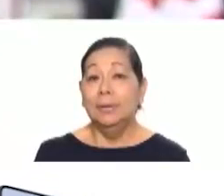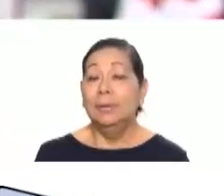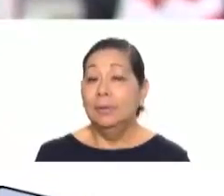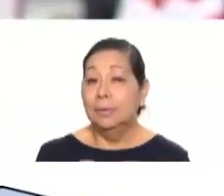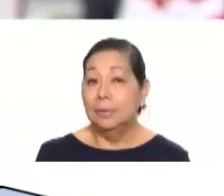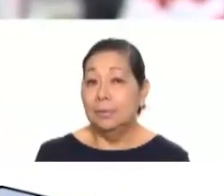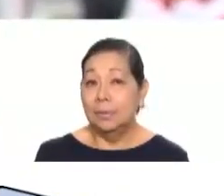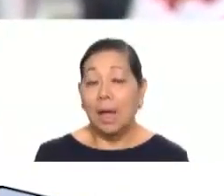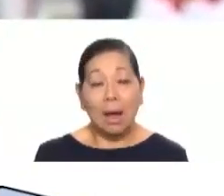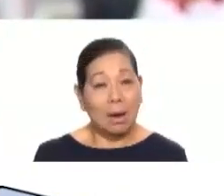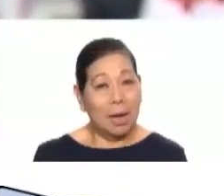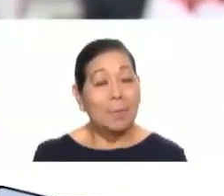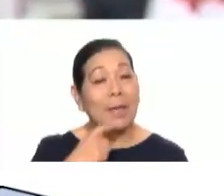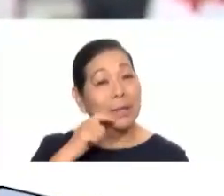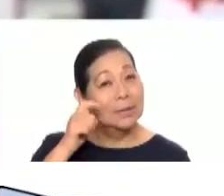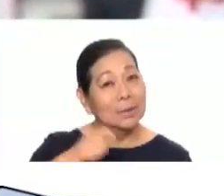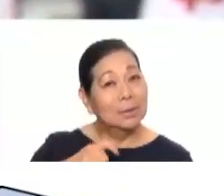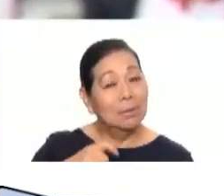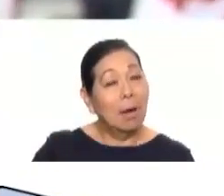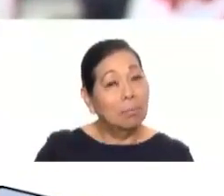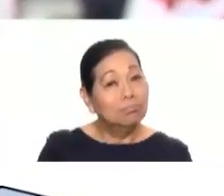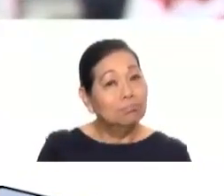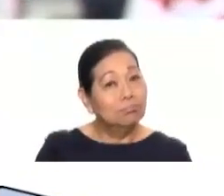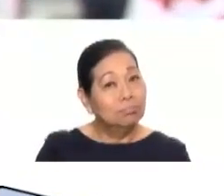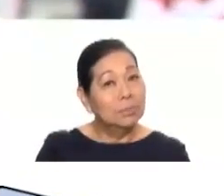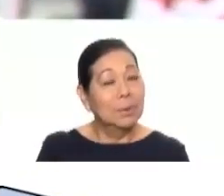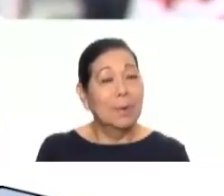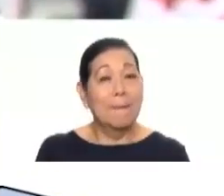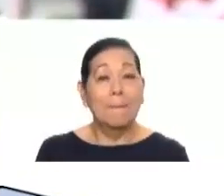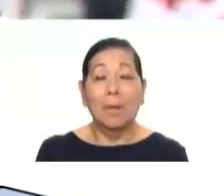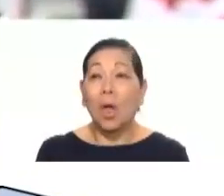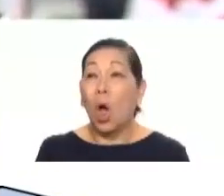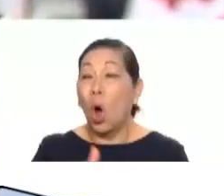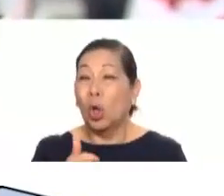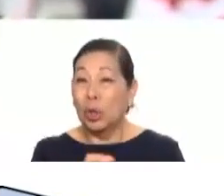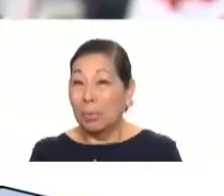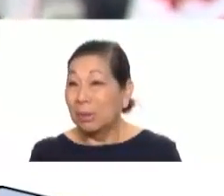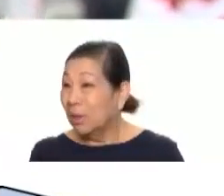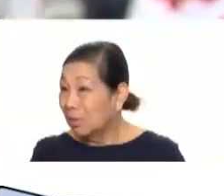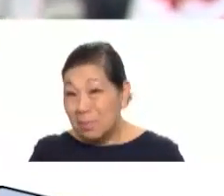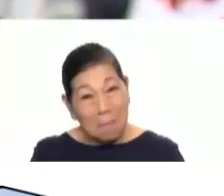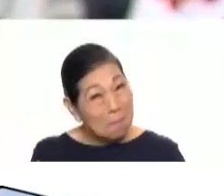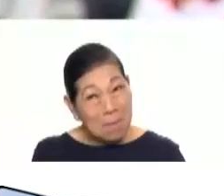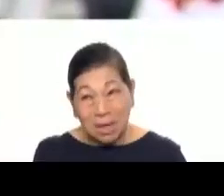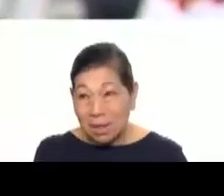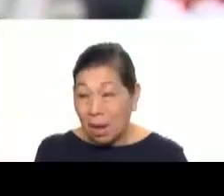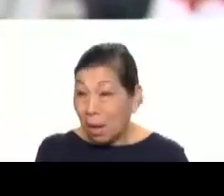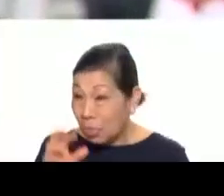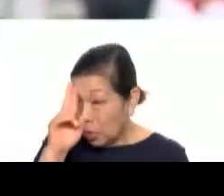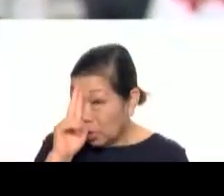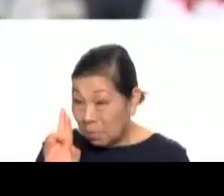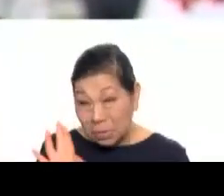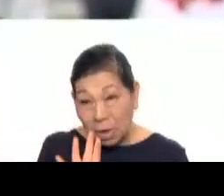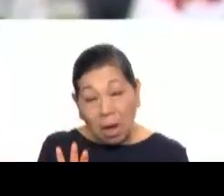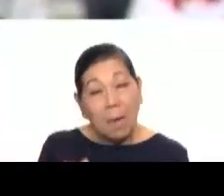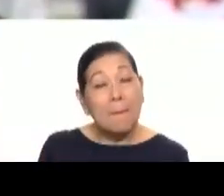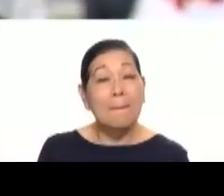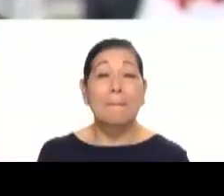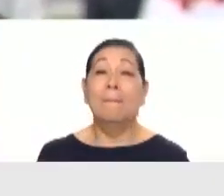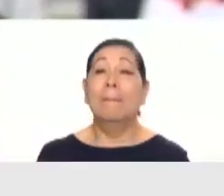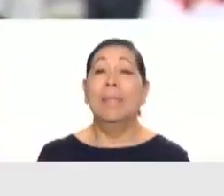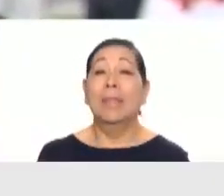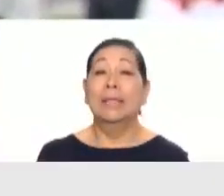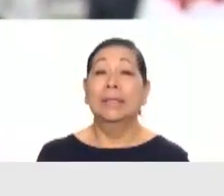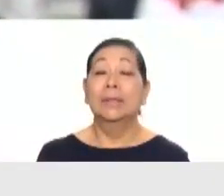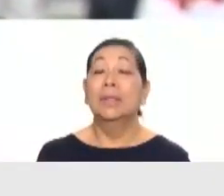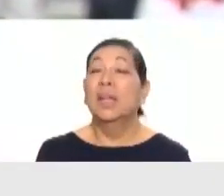a cabo los cambios que necesitamos en la administración de los migrantes extranjeros que no actúan dentro de los protocolos correspondientes a ley,